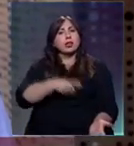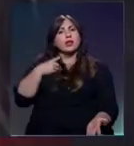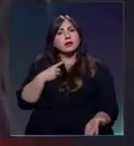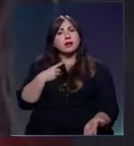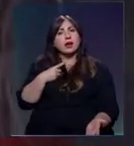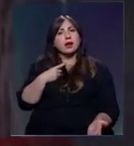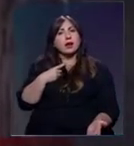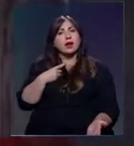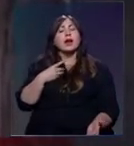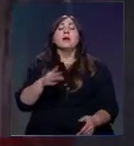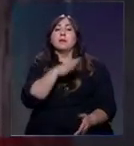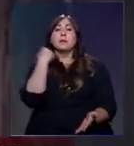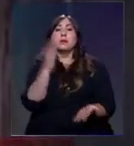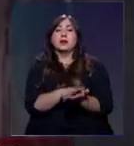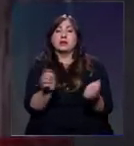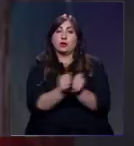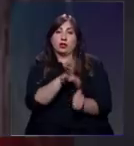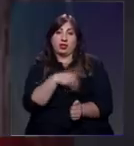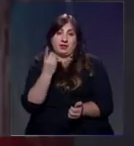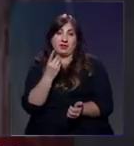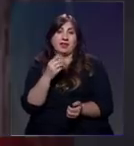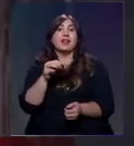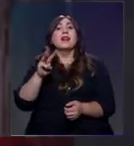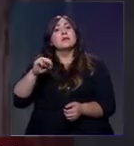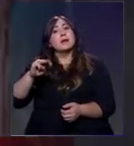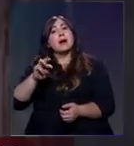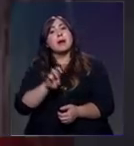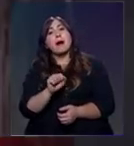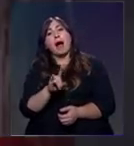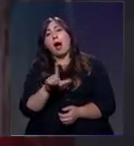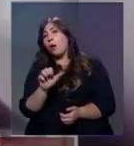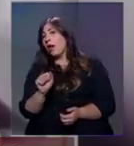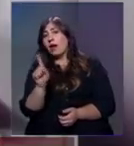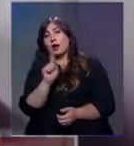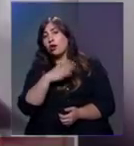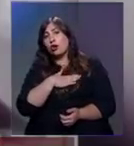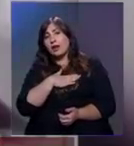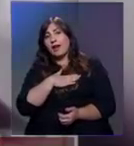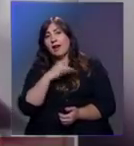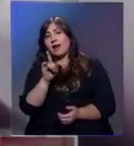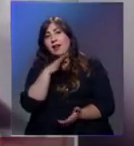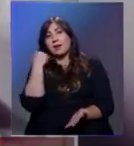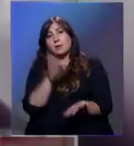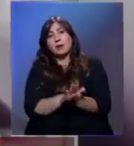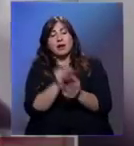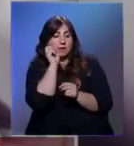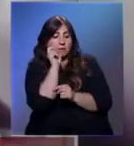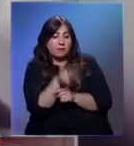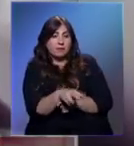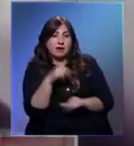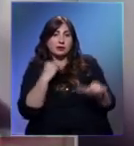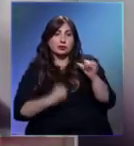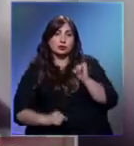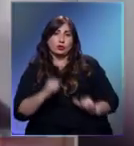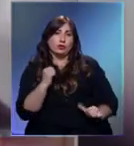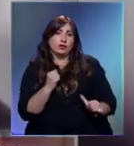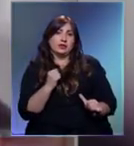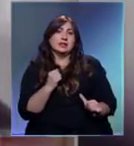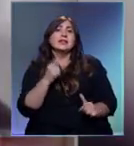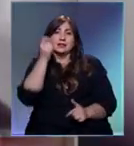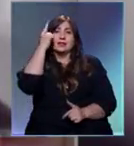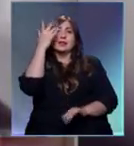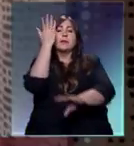dignidad. La madre de Paula nos explica telefónicamente que no quiere que su hija se muera, pero al verla sufrir comprende que